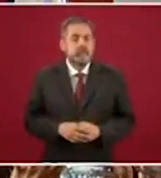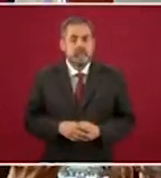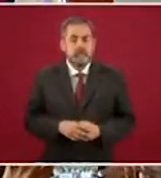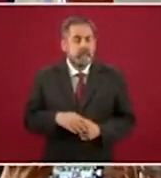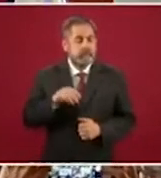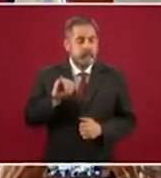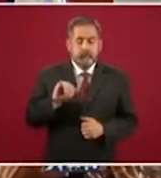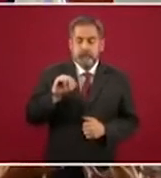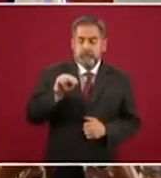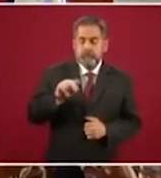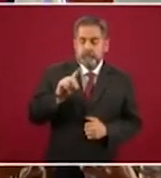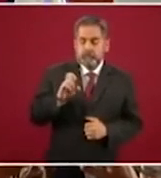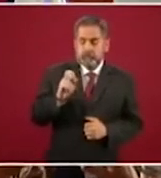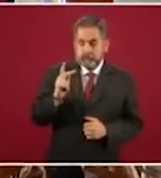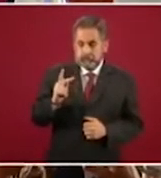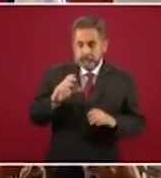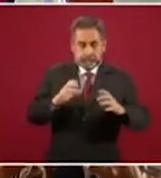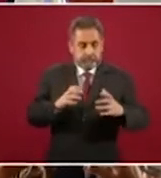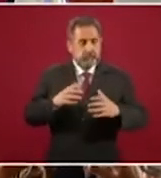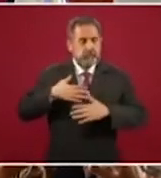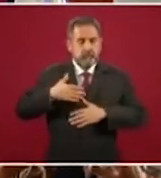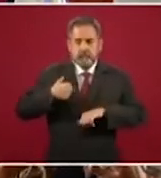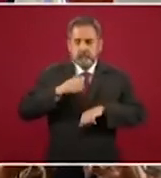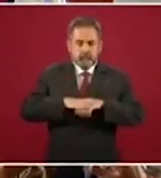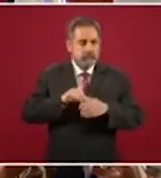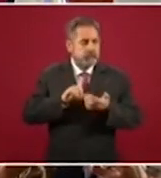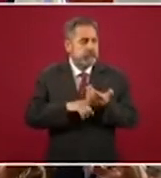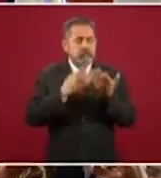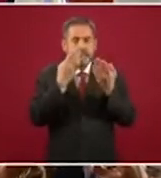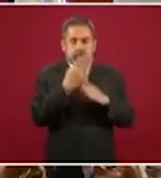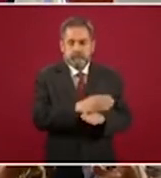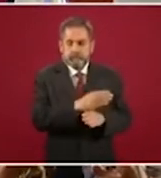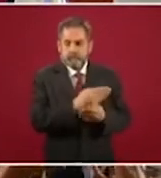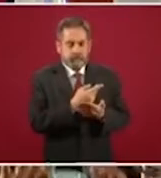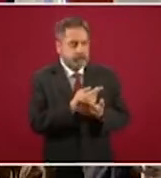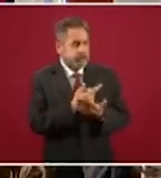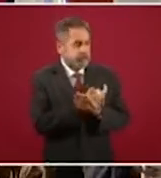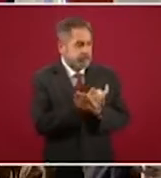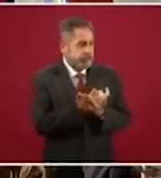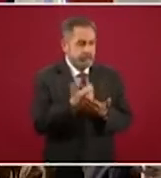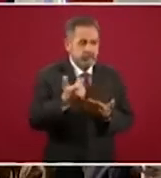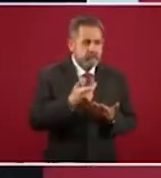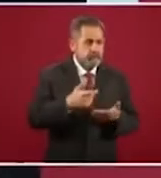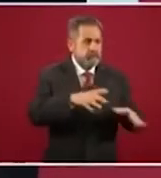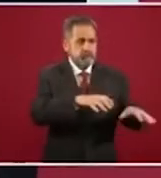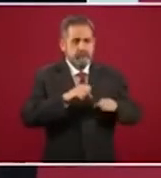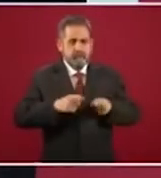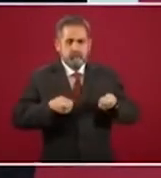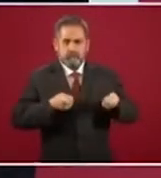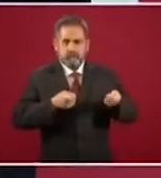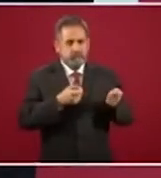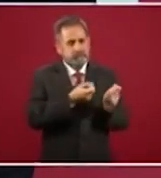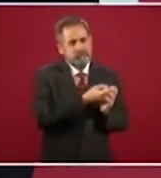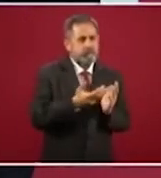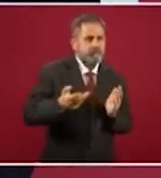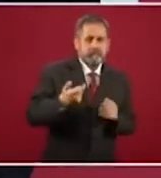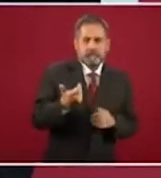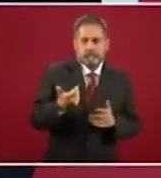El Instituto para Devolver al Pueblo lo Robado administramos cuentas de bienes numerario. En este caso